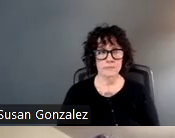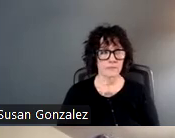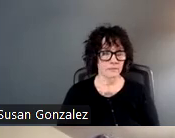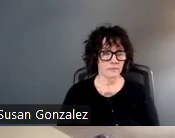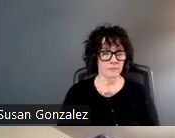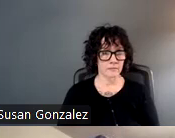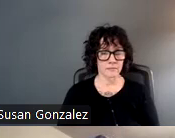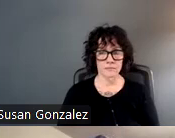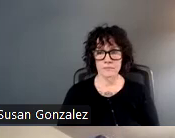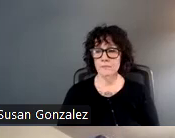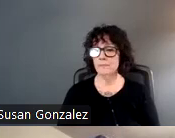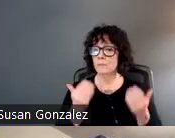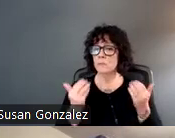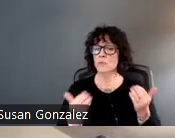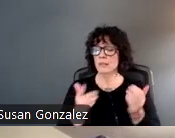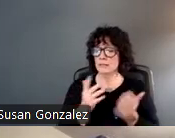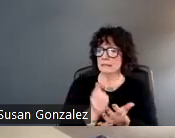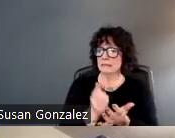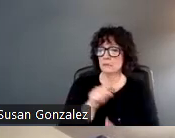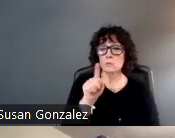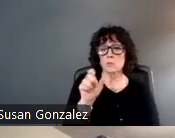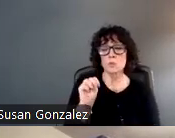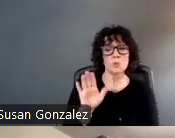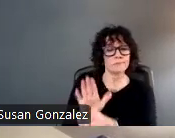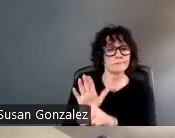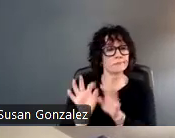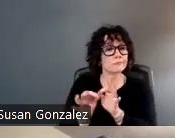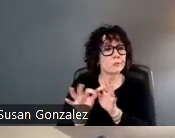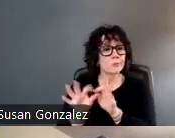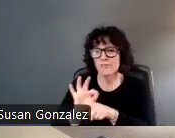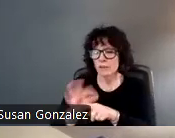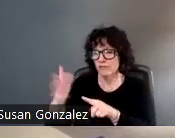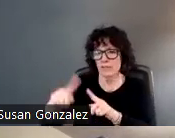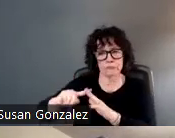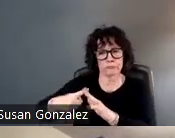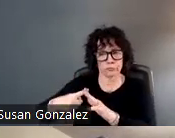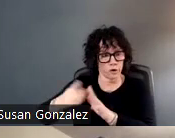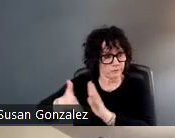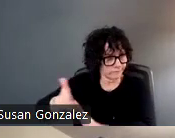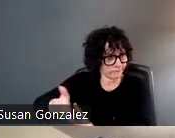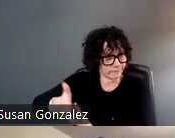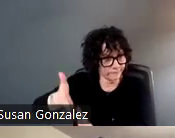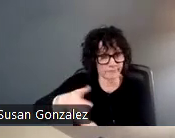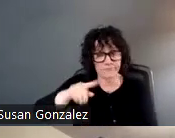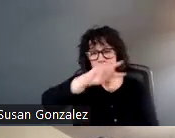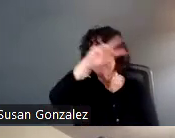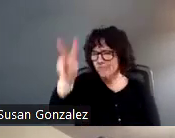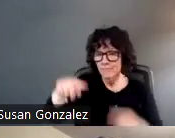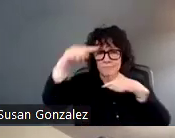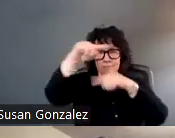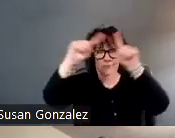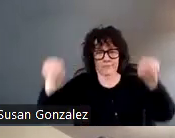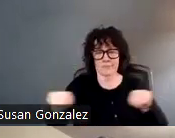Today we will be using the Zoom interpreting function, which has already been activated. You will see either a